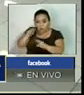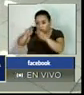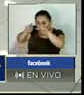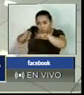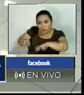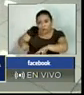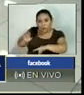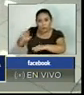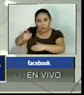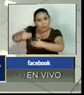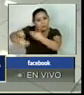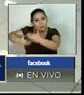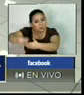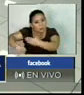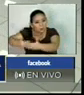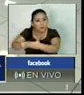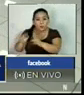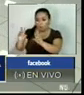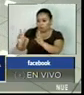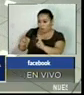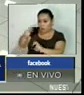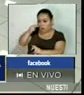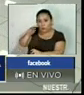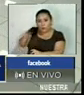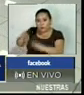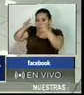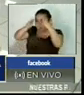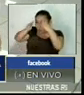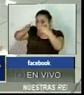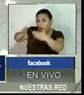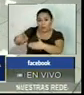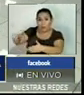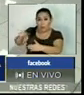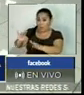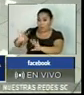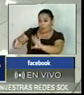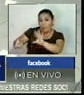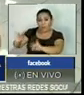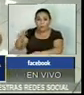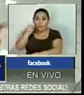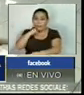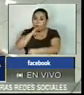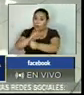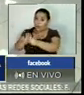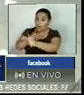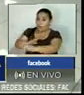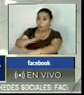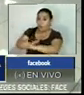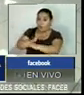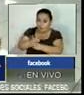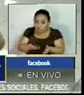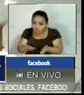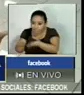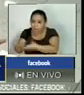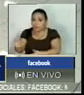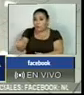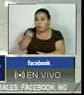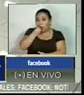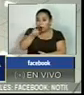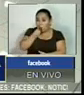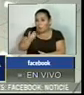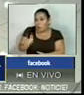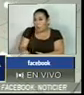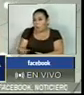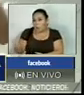todo el protocolo de cuidado y atención para que ellos no sean contagiados de COVID-19 y les están llevando alimentos, productos